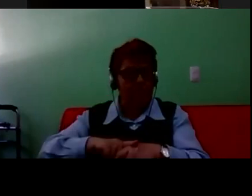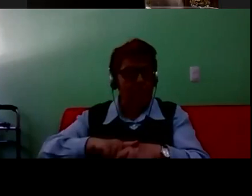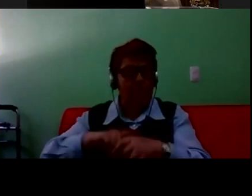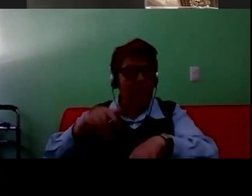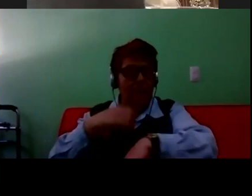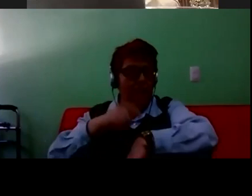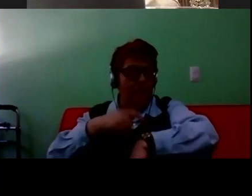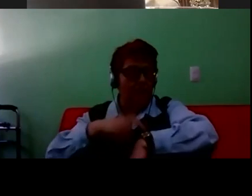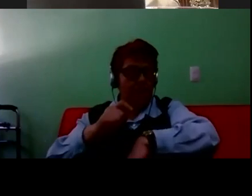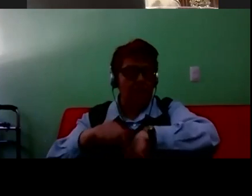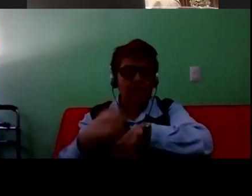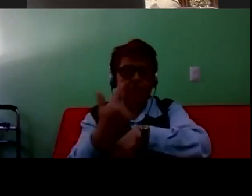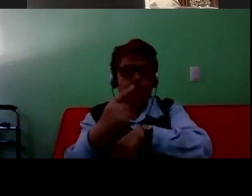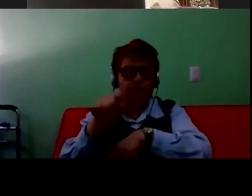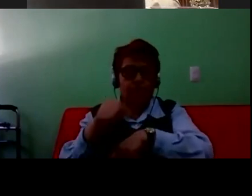siendo las